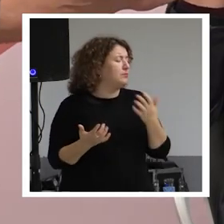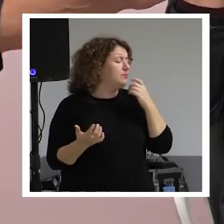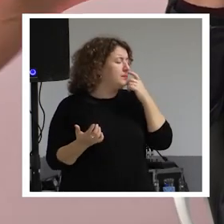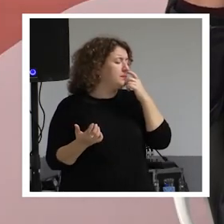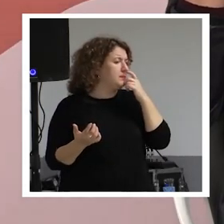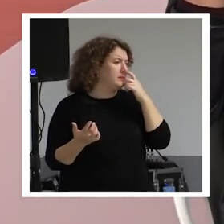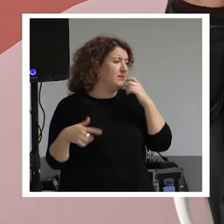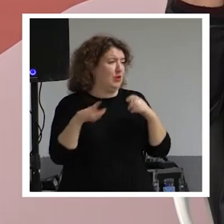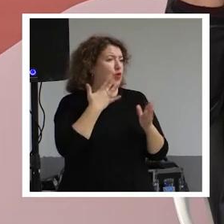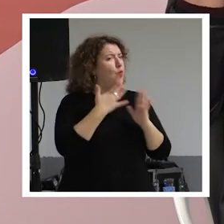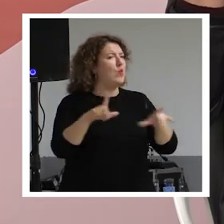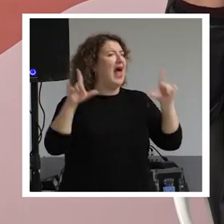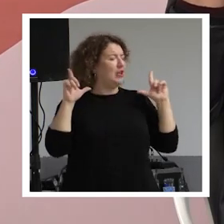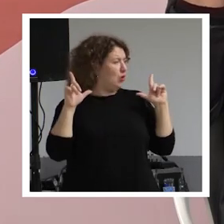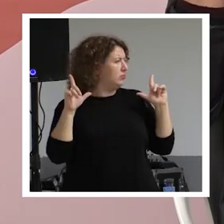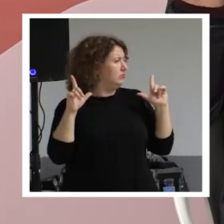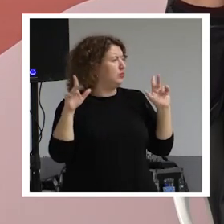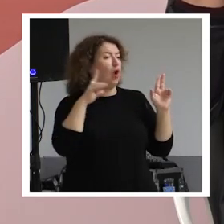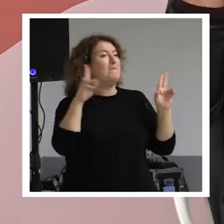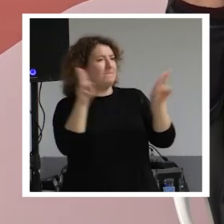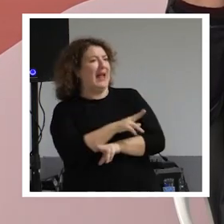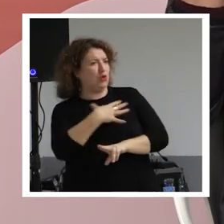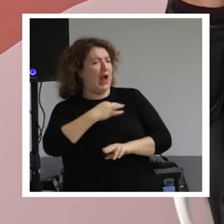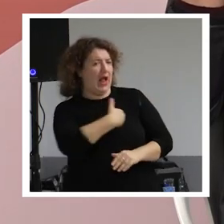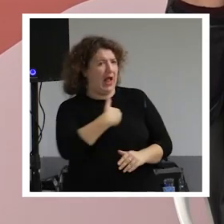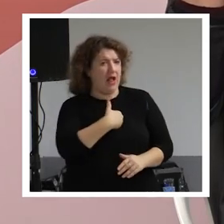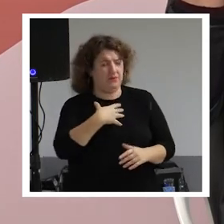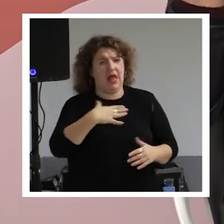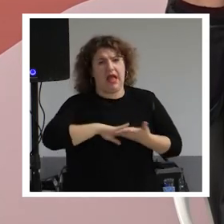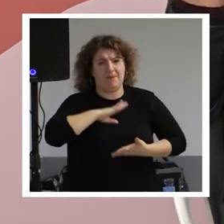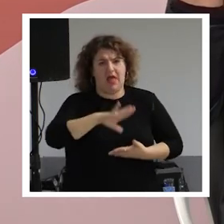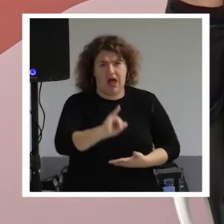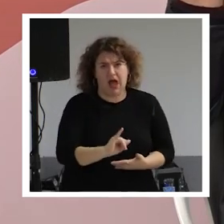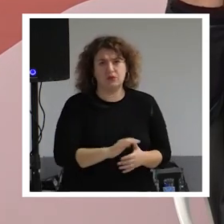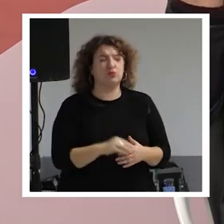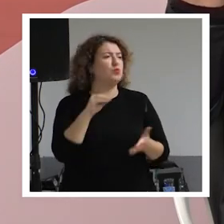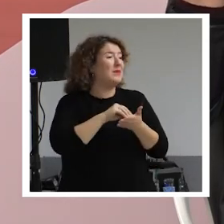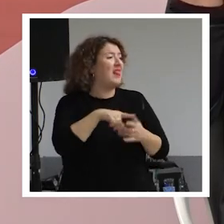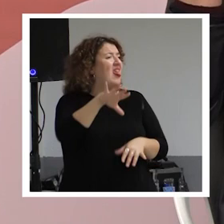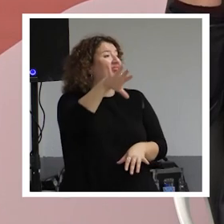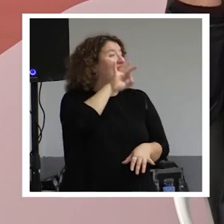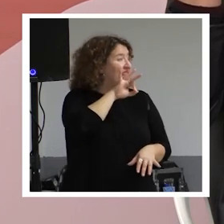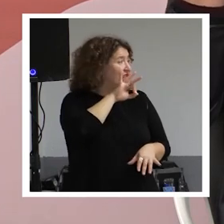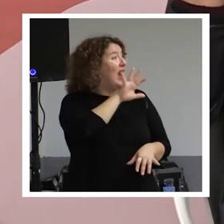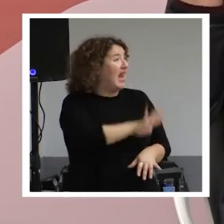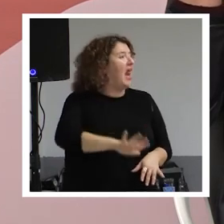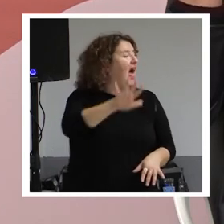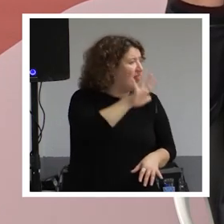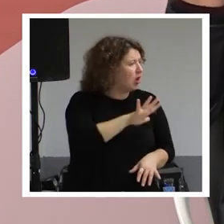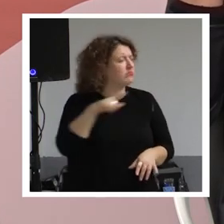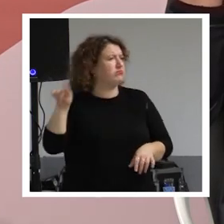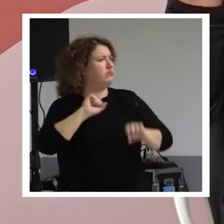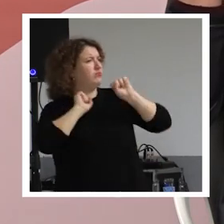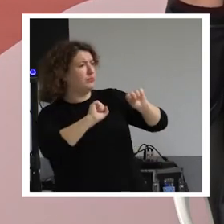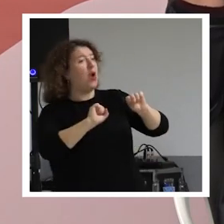los partidos que forman la coalición pero también por estas representantes desde el punto de vista del funcionamiento bueno se transformaron